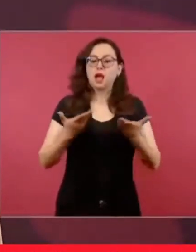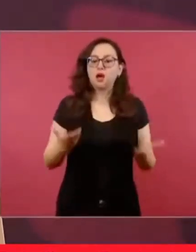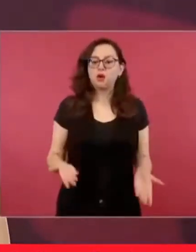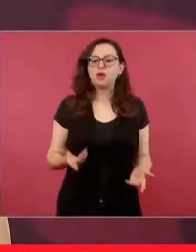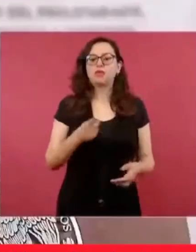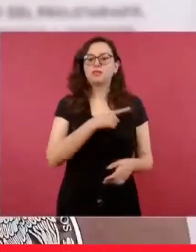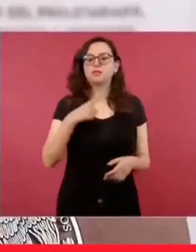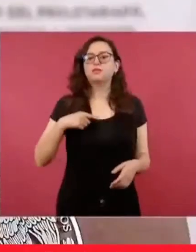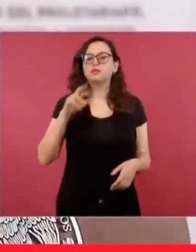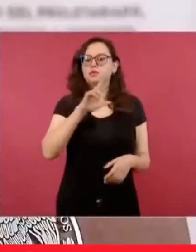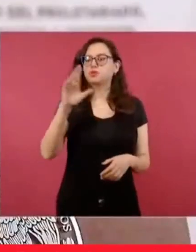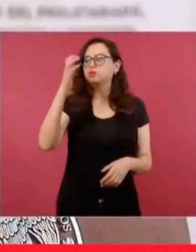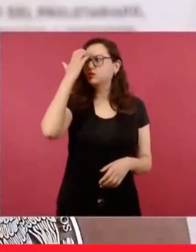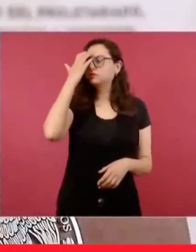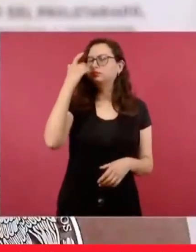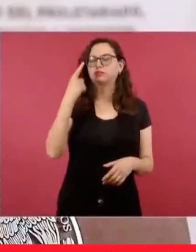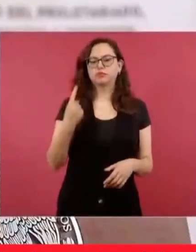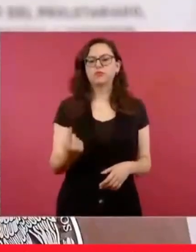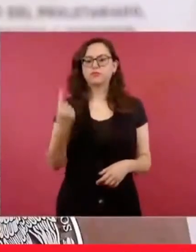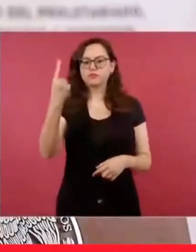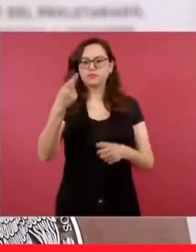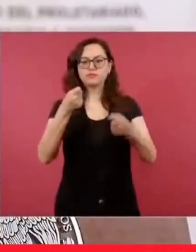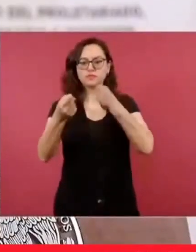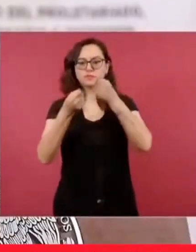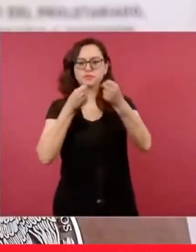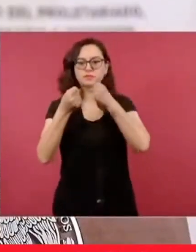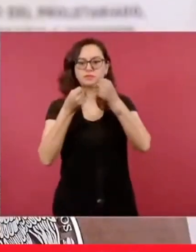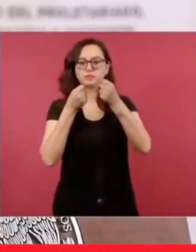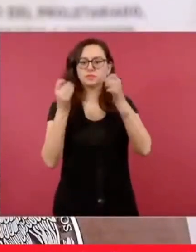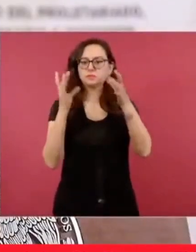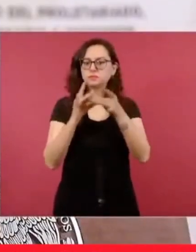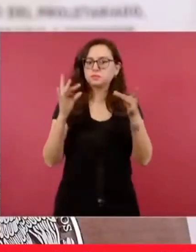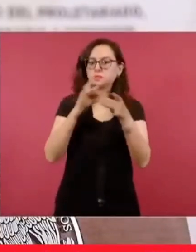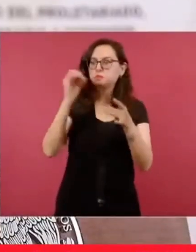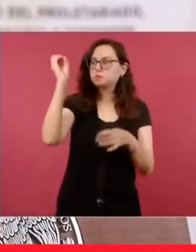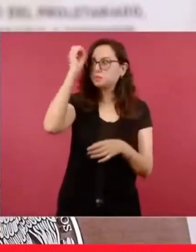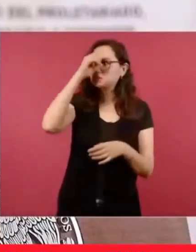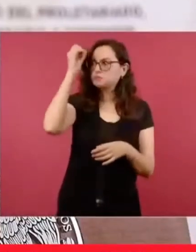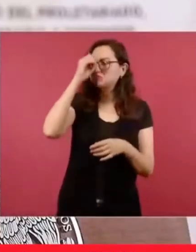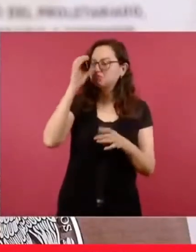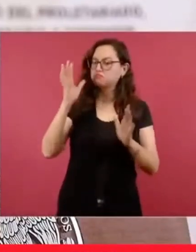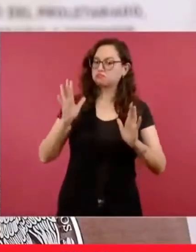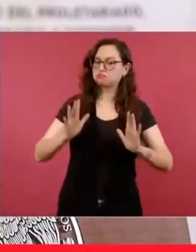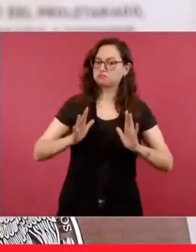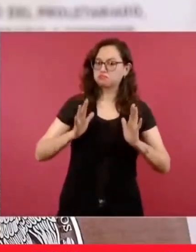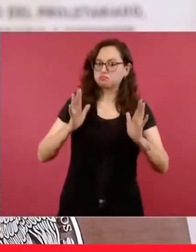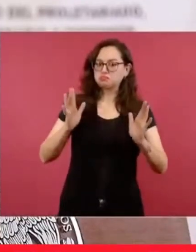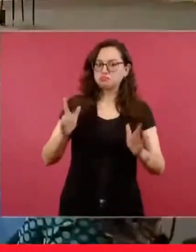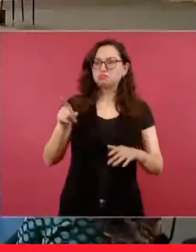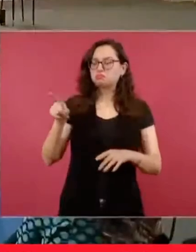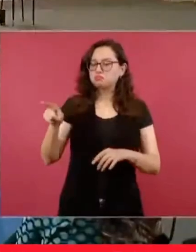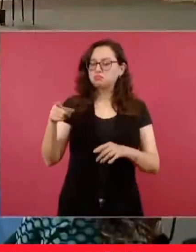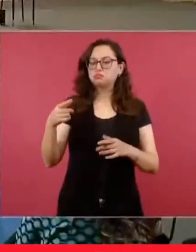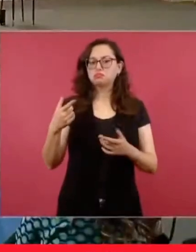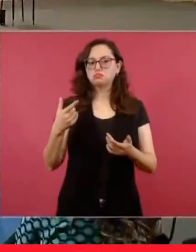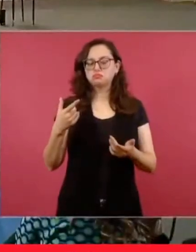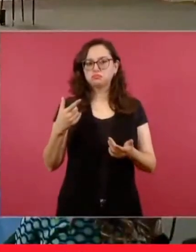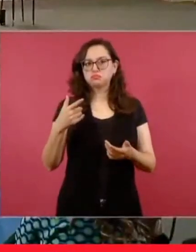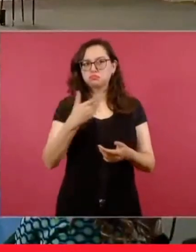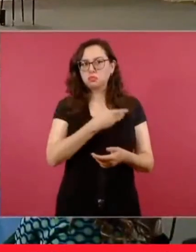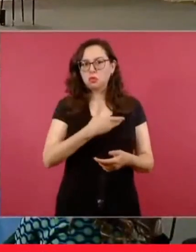del presidente Andrés Manuel López Obrador. Aquí, comentaristas de tercer grado. Vamos a ver esto.